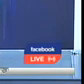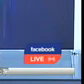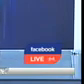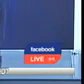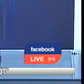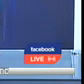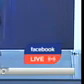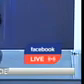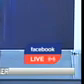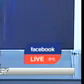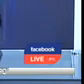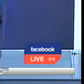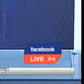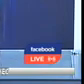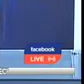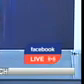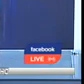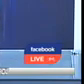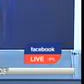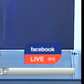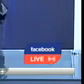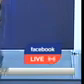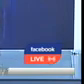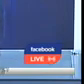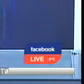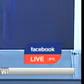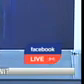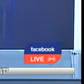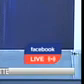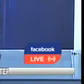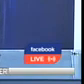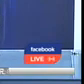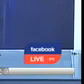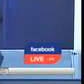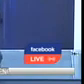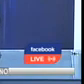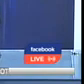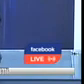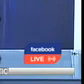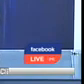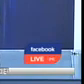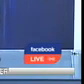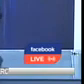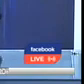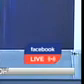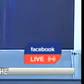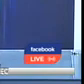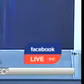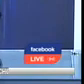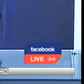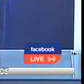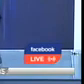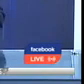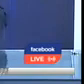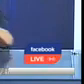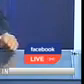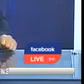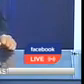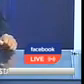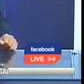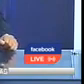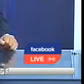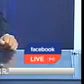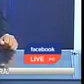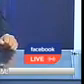de la viruela símica en El Salvador y explicó quiénes serán los vacunados en caso se obtenga la vacuna para esta